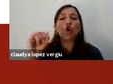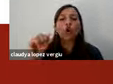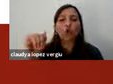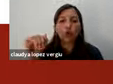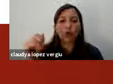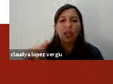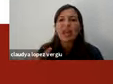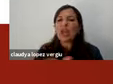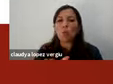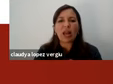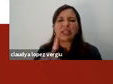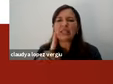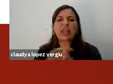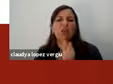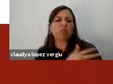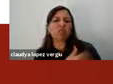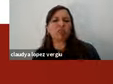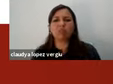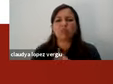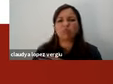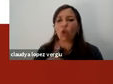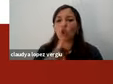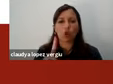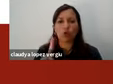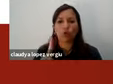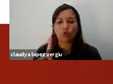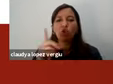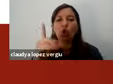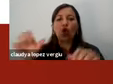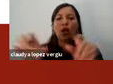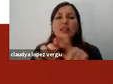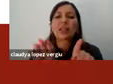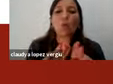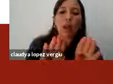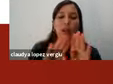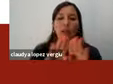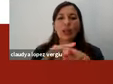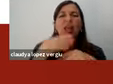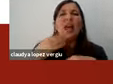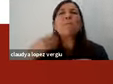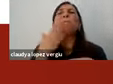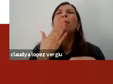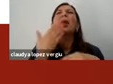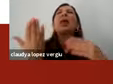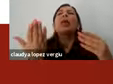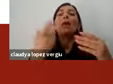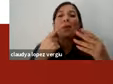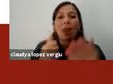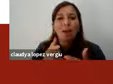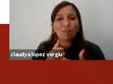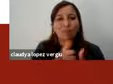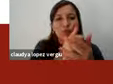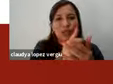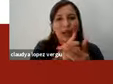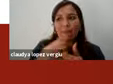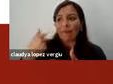equitativo y sin discriminación. El tener esta política nos va a ayudar a que podamos impulsar acciones desde